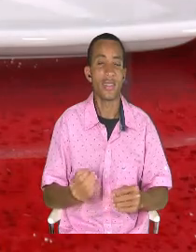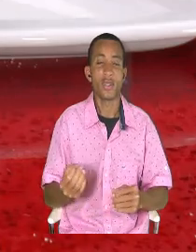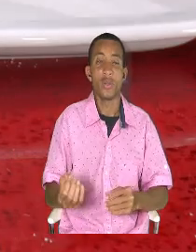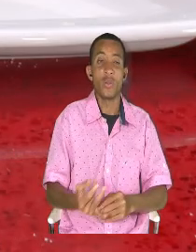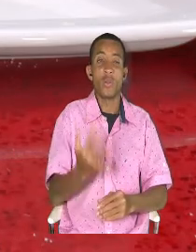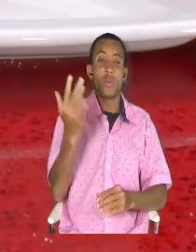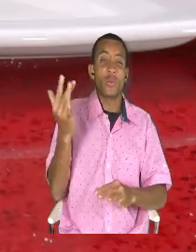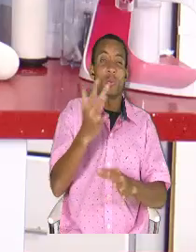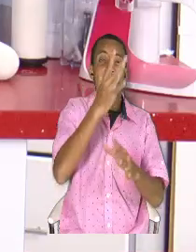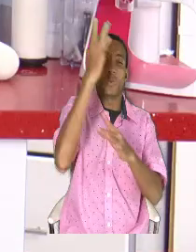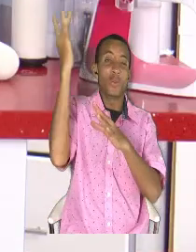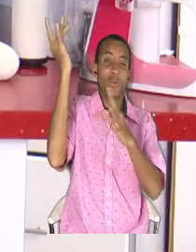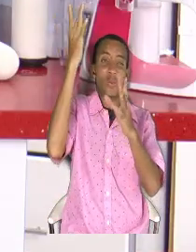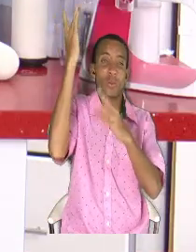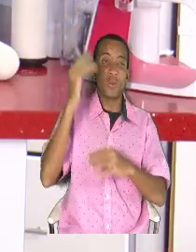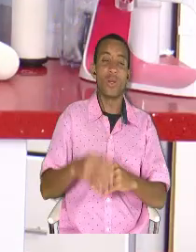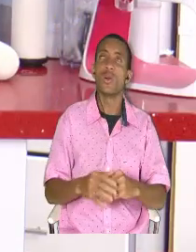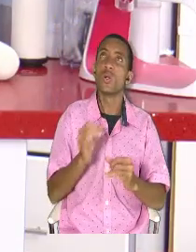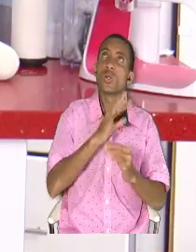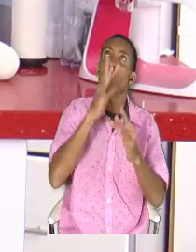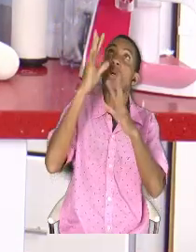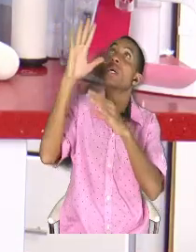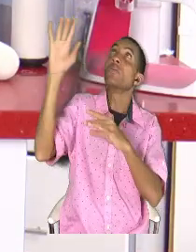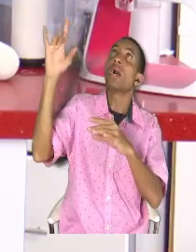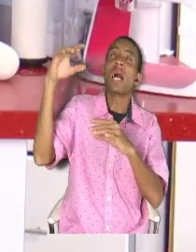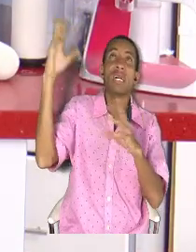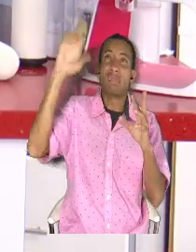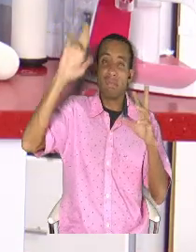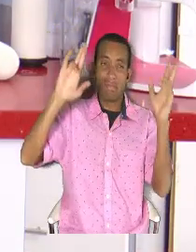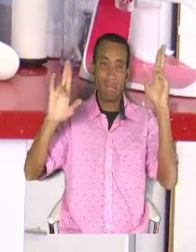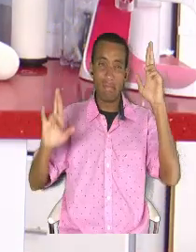las alarmas se encendieran. ¿Ok?